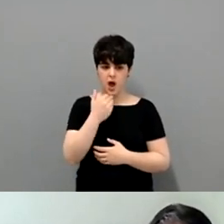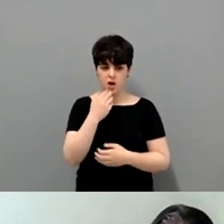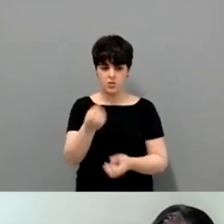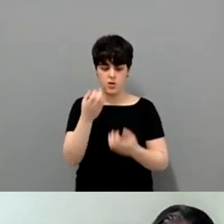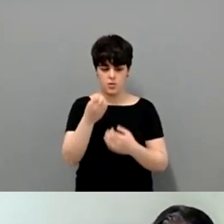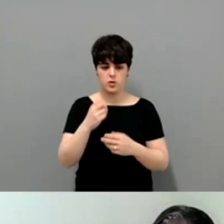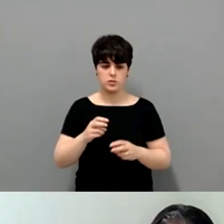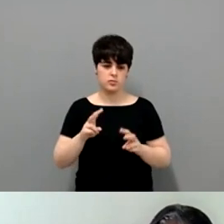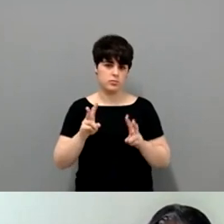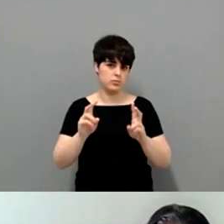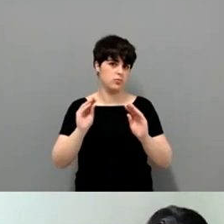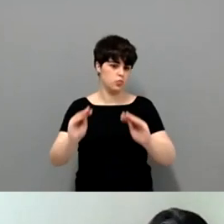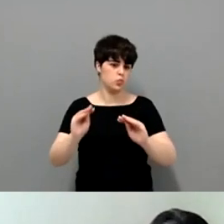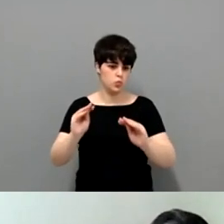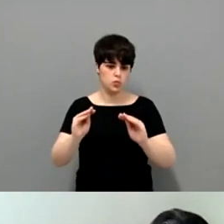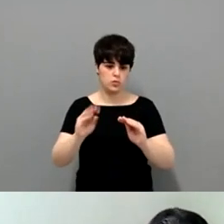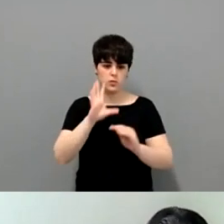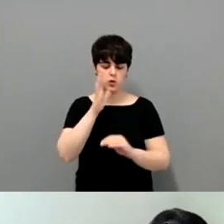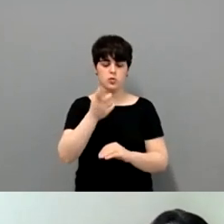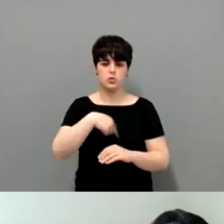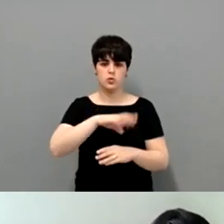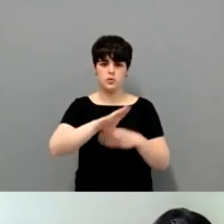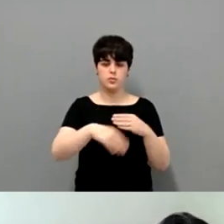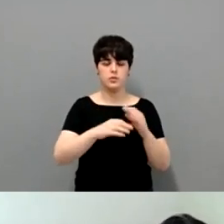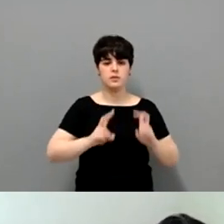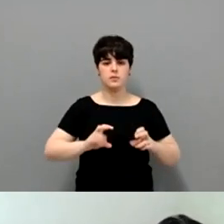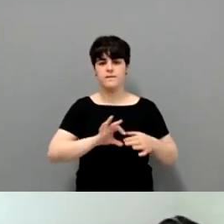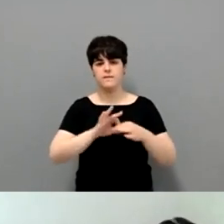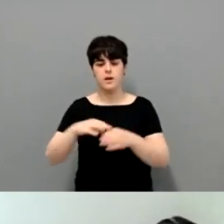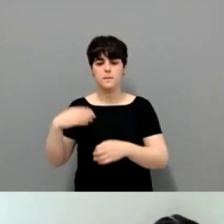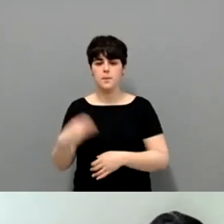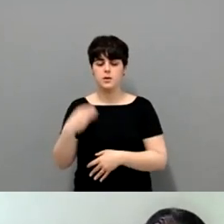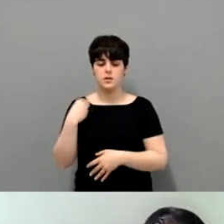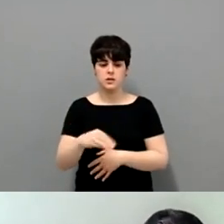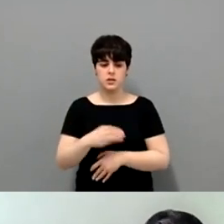tu testimonio, al que además aludía nuestra presidenta,